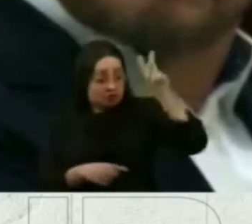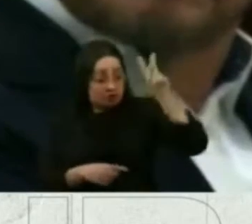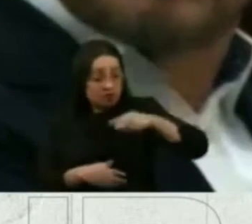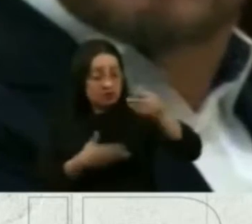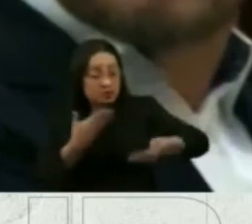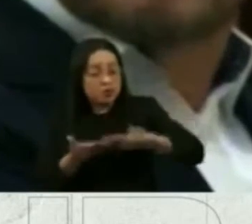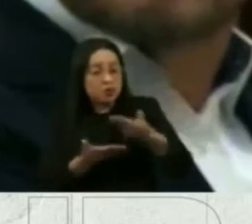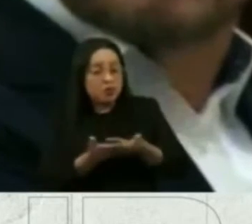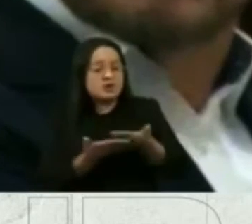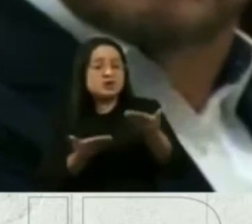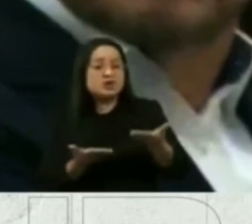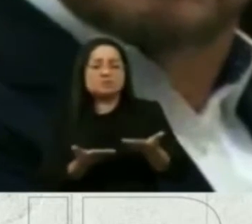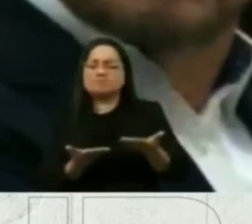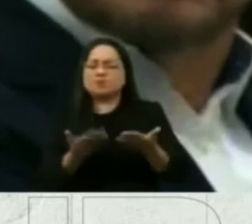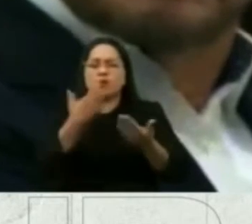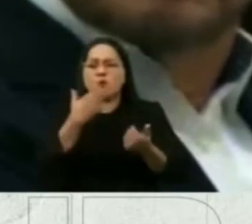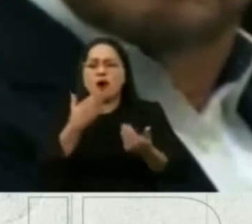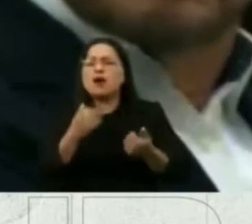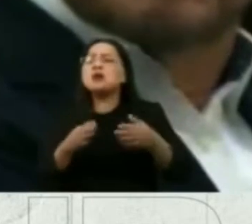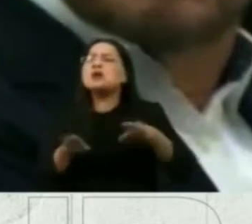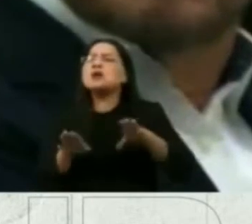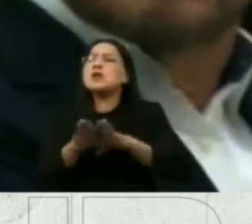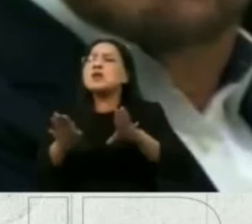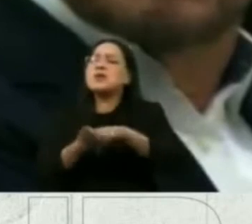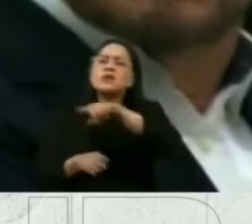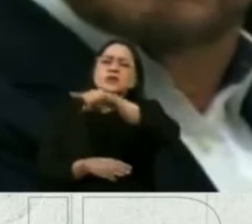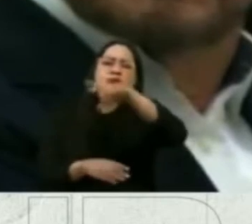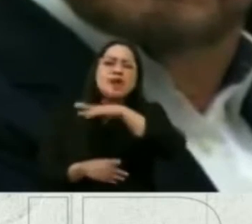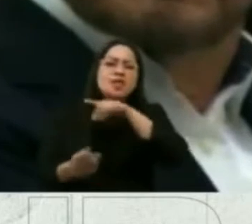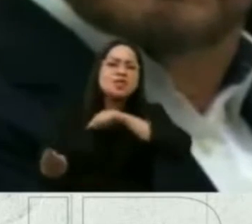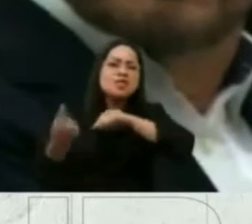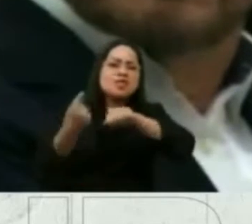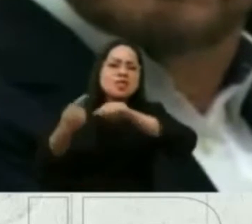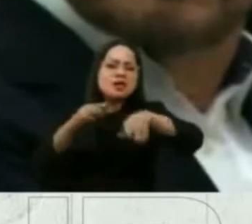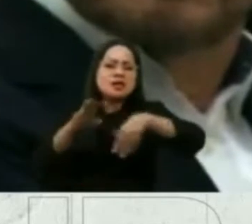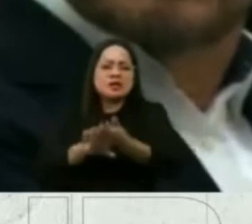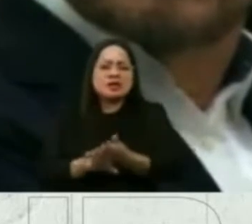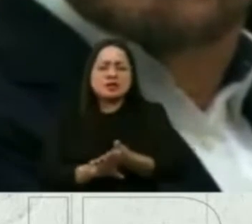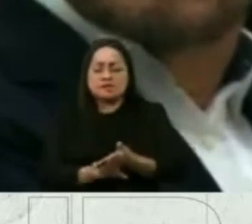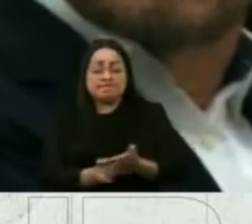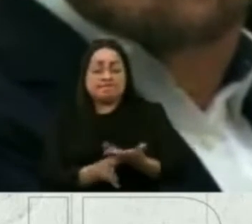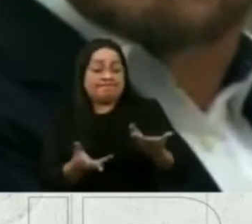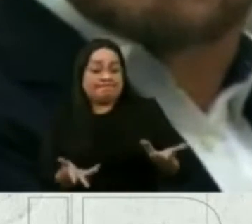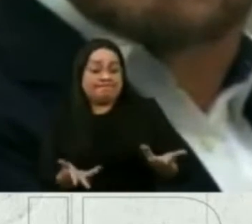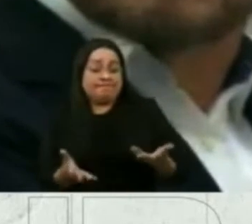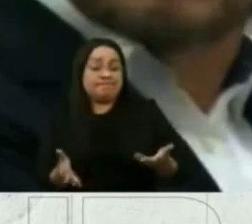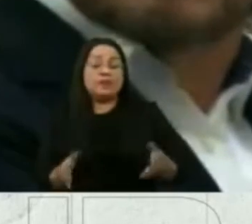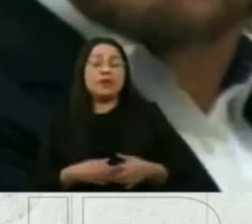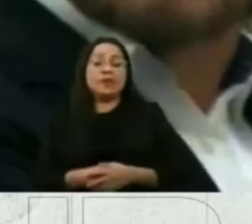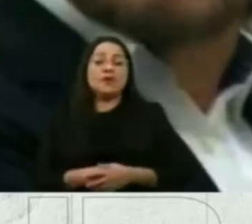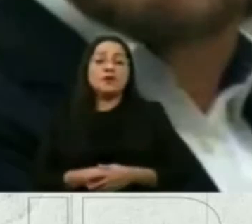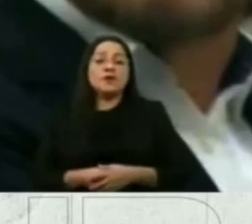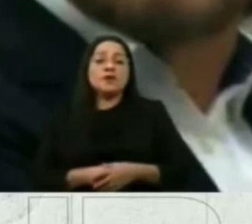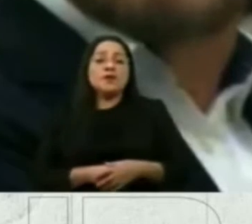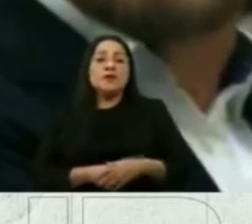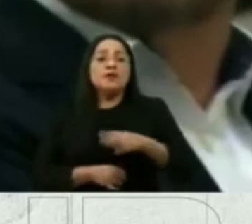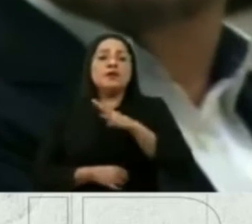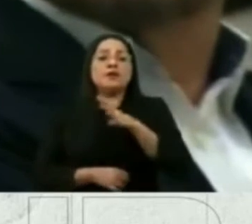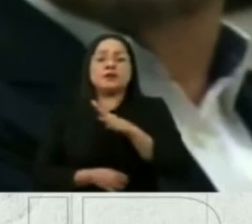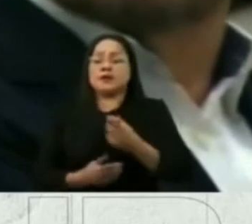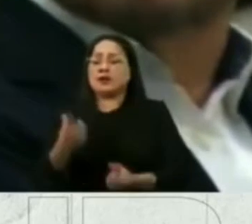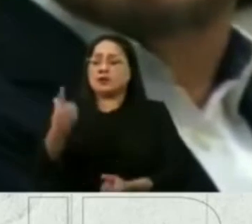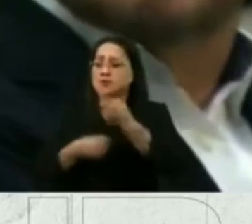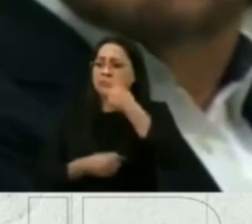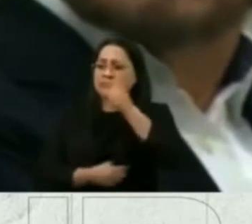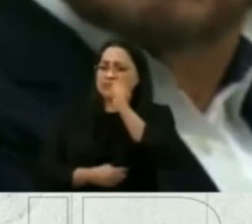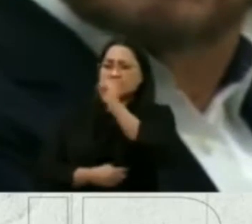el descrédito que afecta a la institución que encabezan. Los detractores de la reforma coinciden en el diagnóstico,